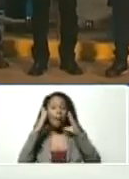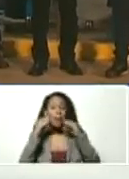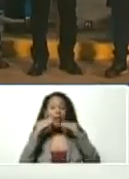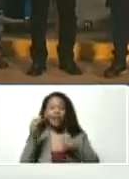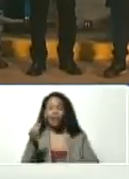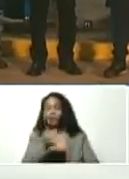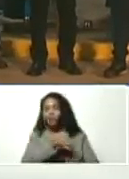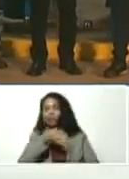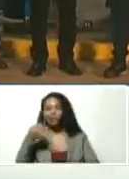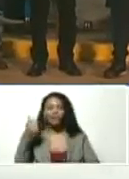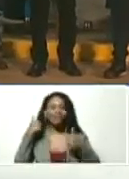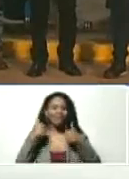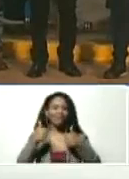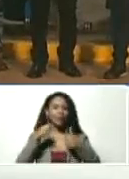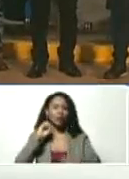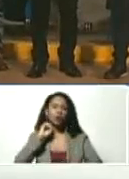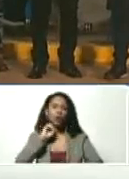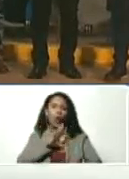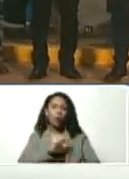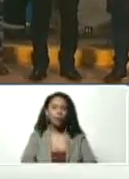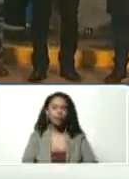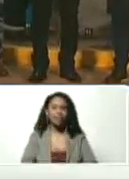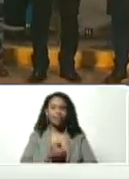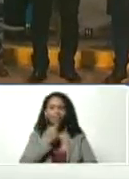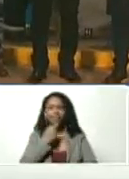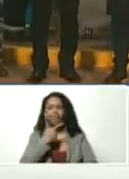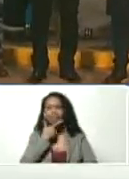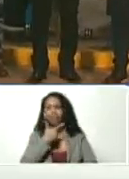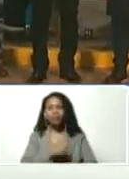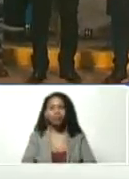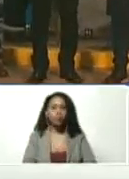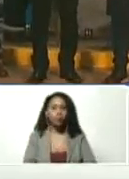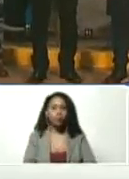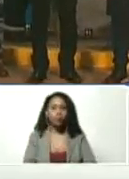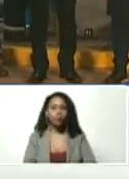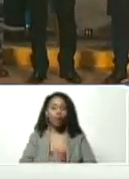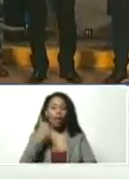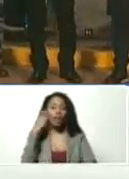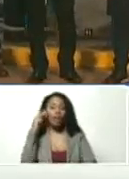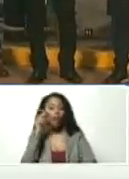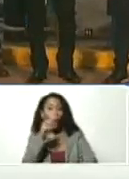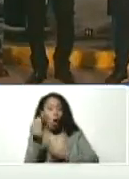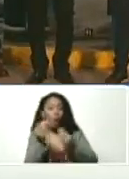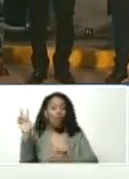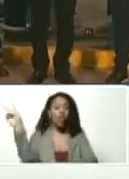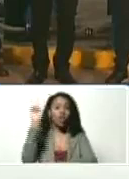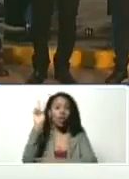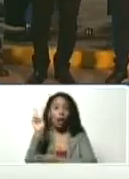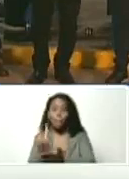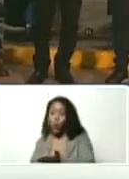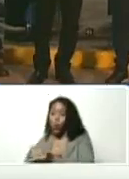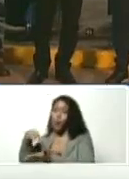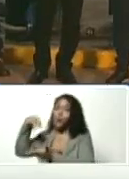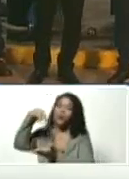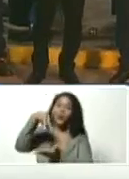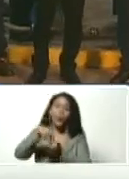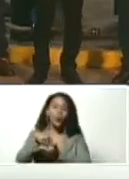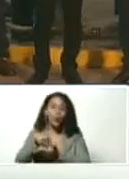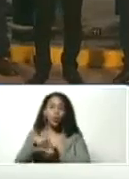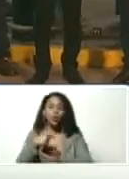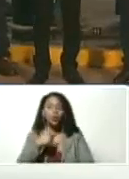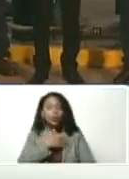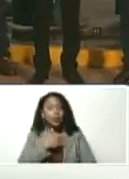maravillosa, milagrosa, histórica, hermosa, de ver cómo Venezuela se levanta.